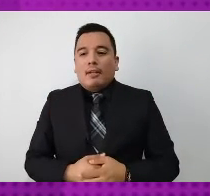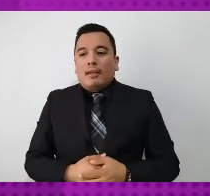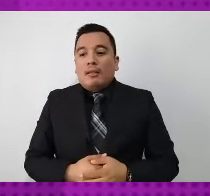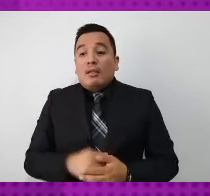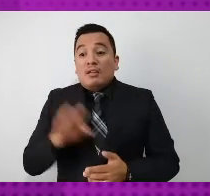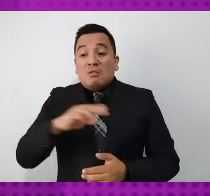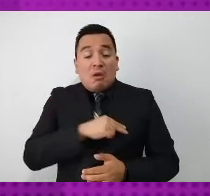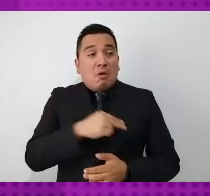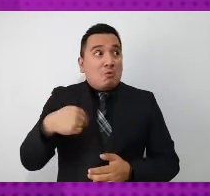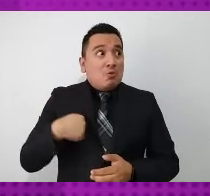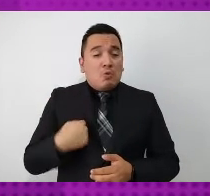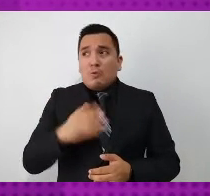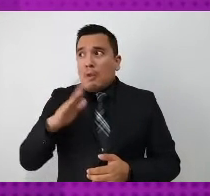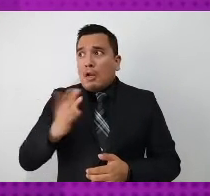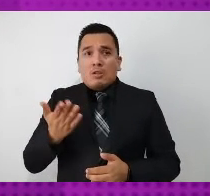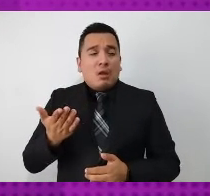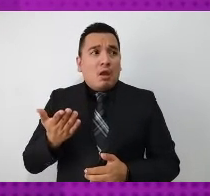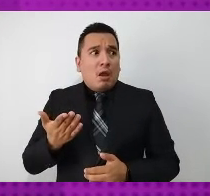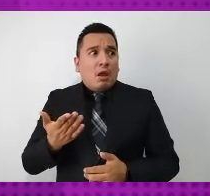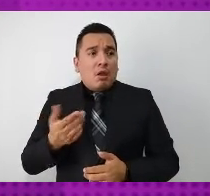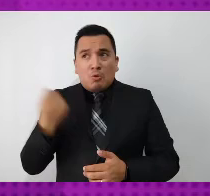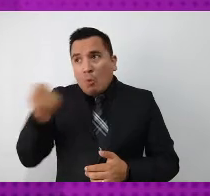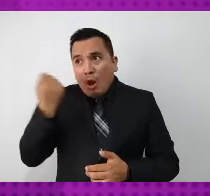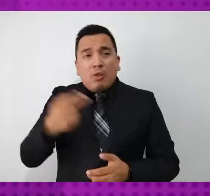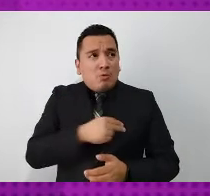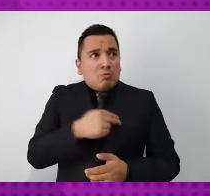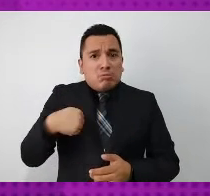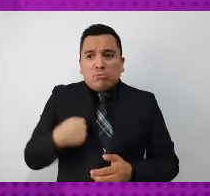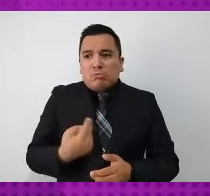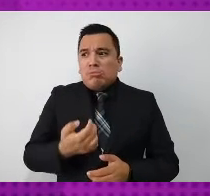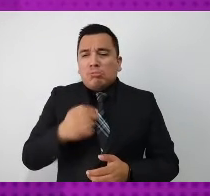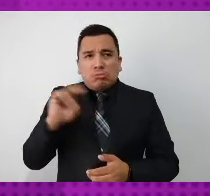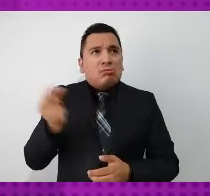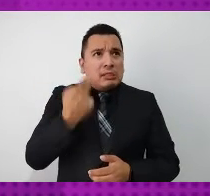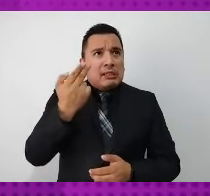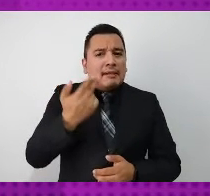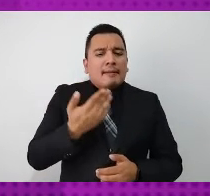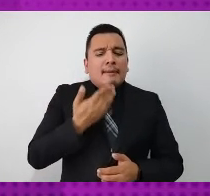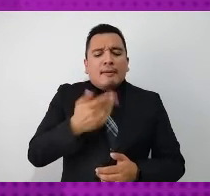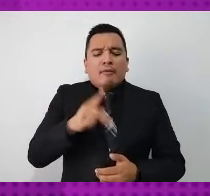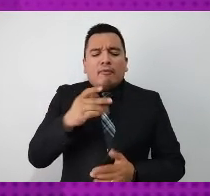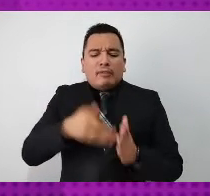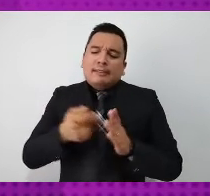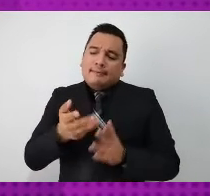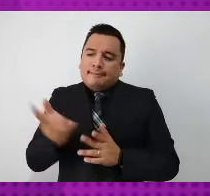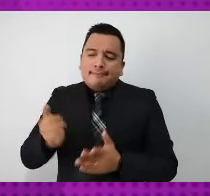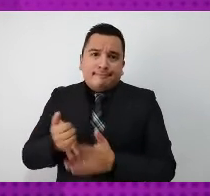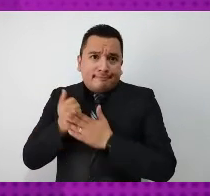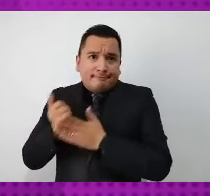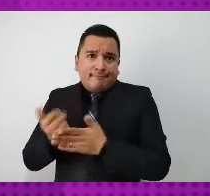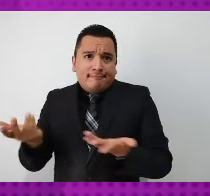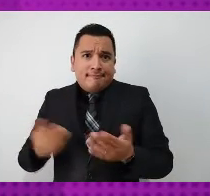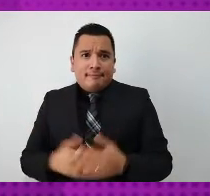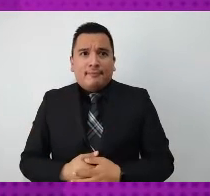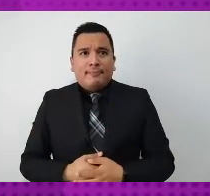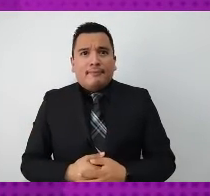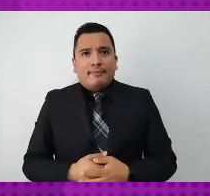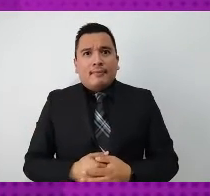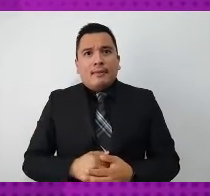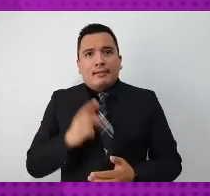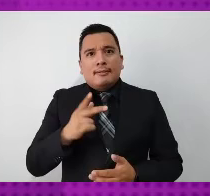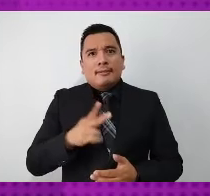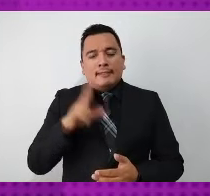privilegio no entonces fue un ejercicio muy enriquecedor las propuestas fueron concretas y realmente creo que es un espacio en el que podemos